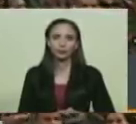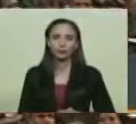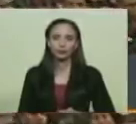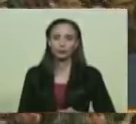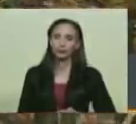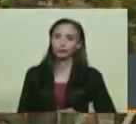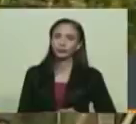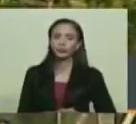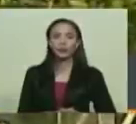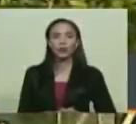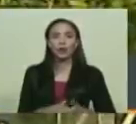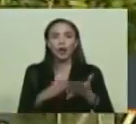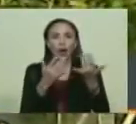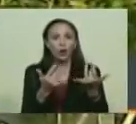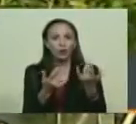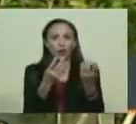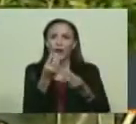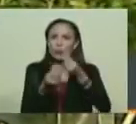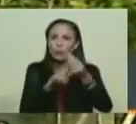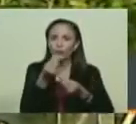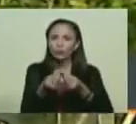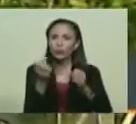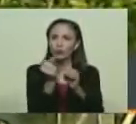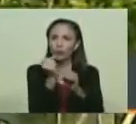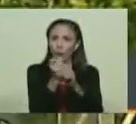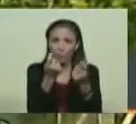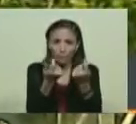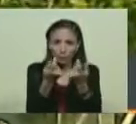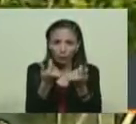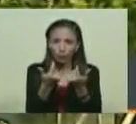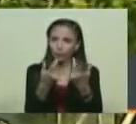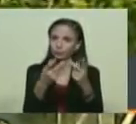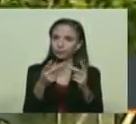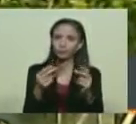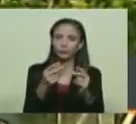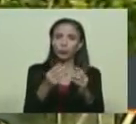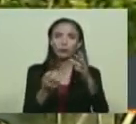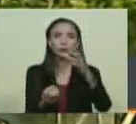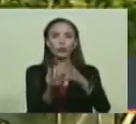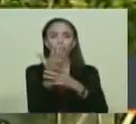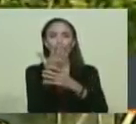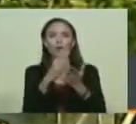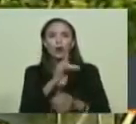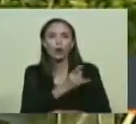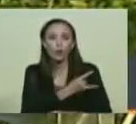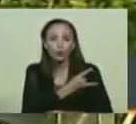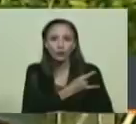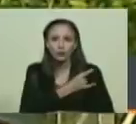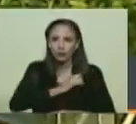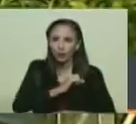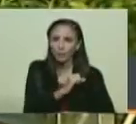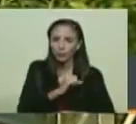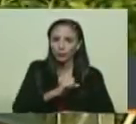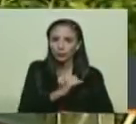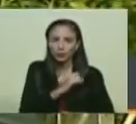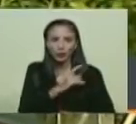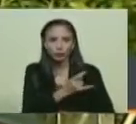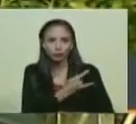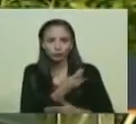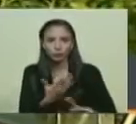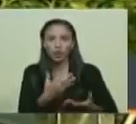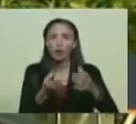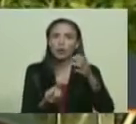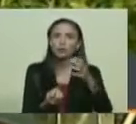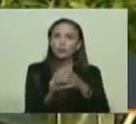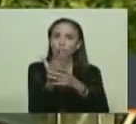No es poca cosa lo que se ha hecho en el campo de la seguridad ciudadana. La creación de la Universidad Experimental de la Seguridad, la creación